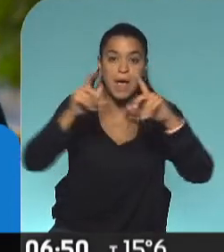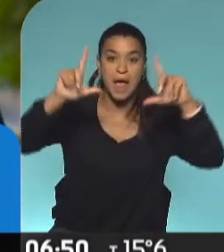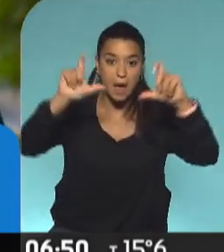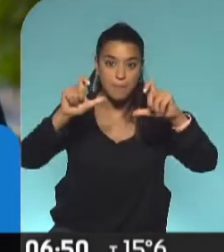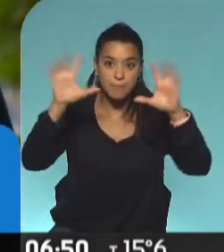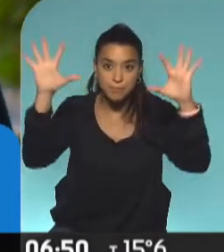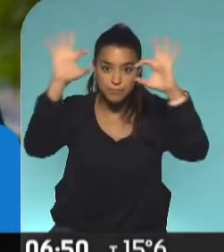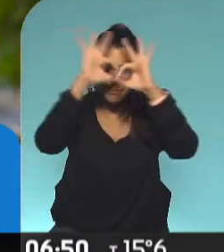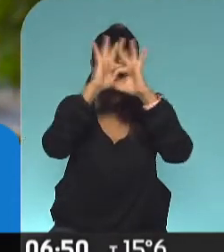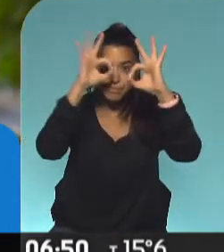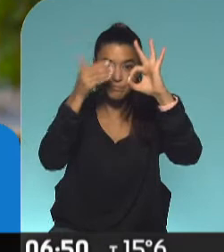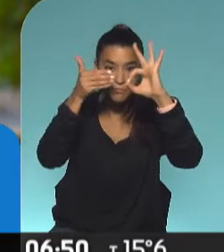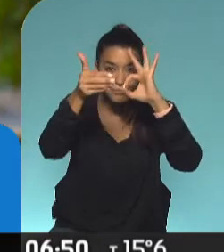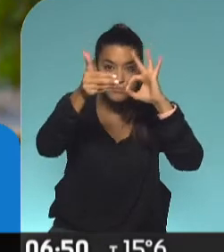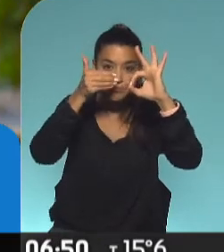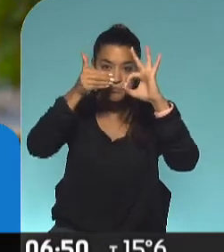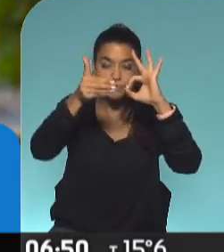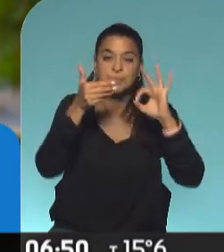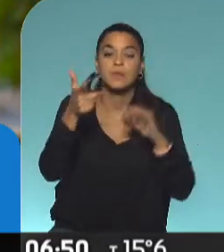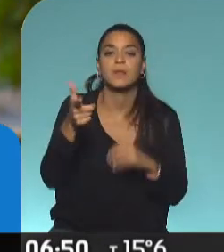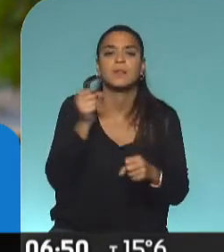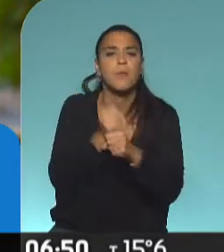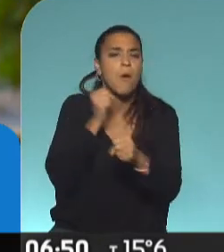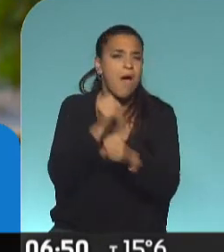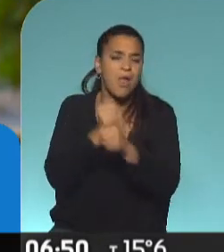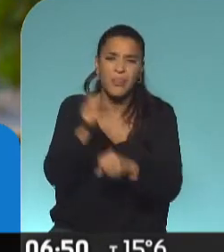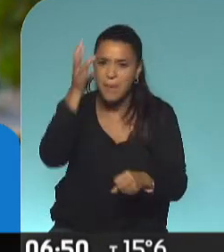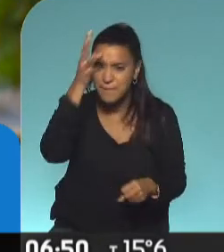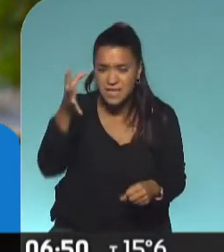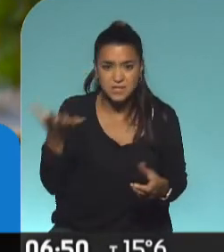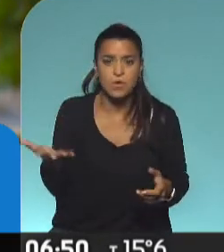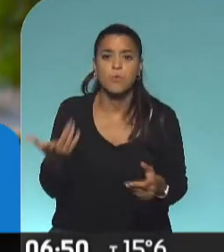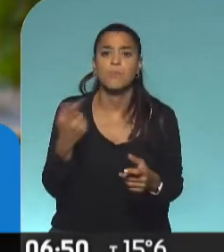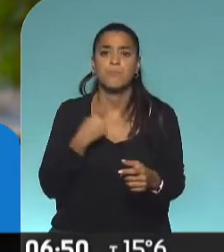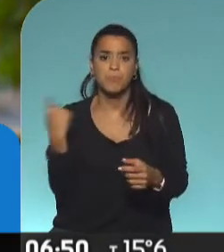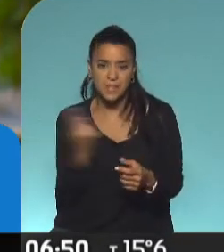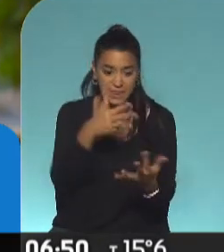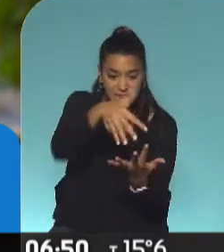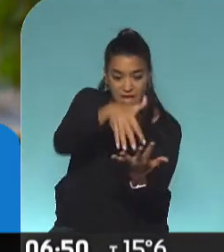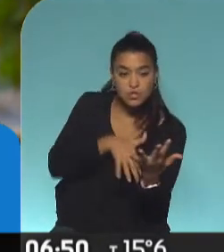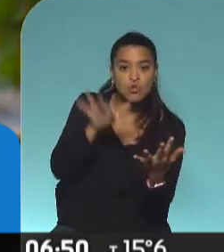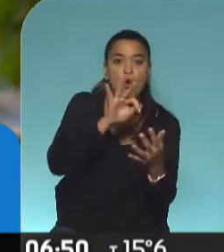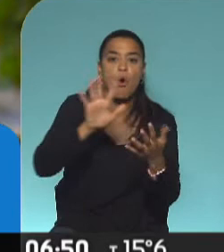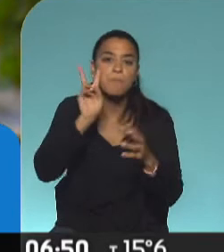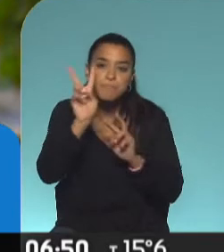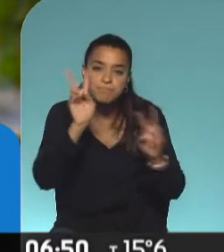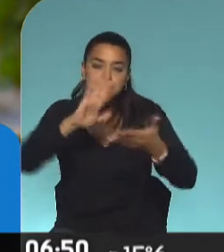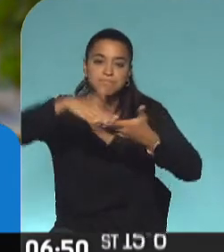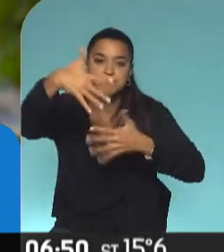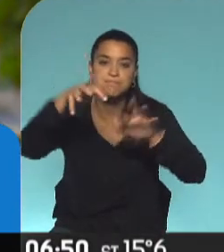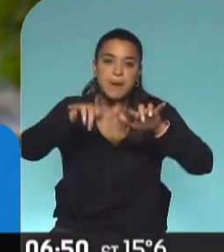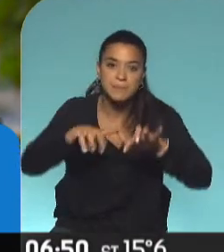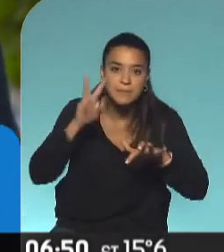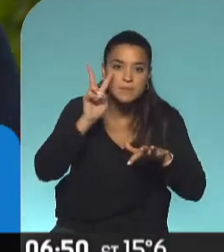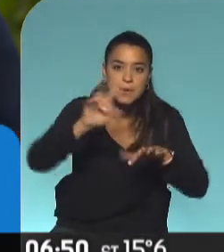tiene el ojo trabaja en demasía cuando uno está expuesto a un texto o a una pantalla por más de un